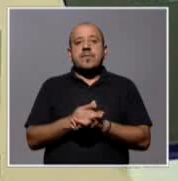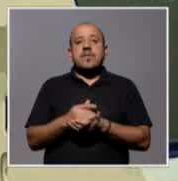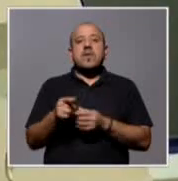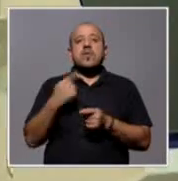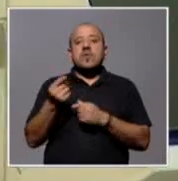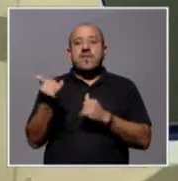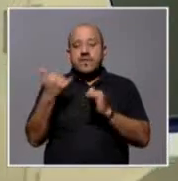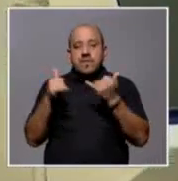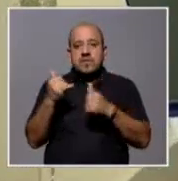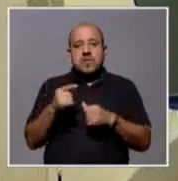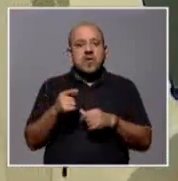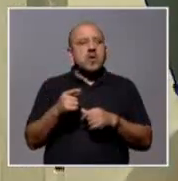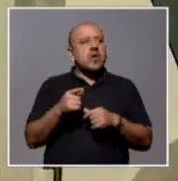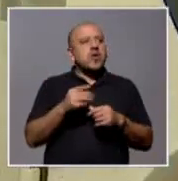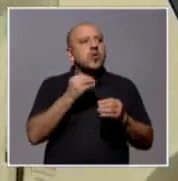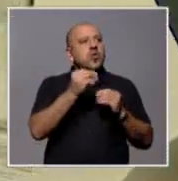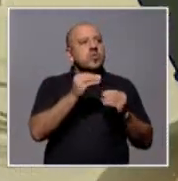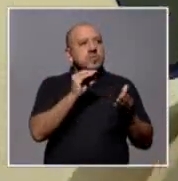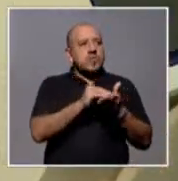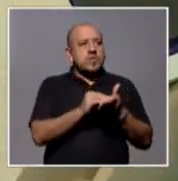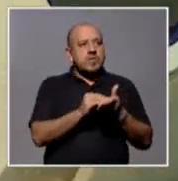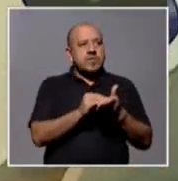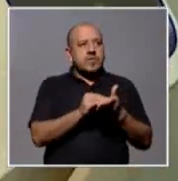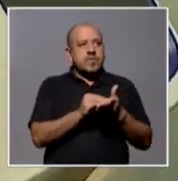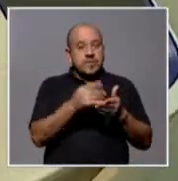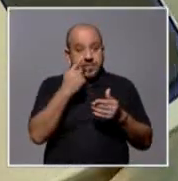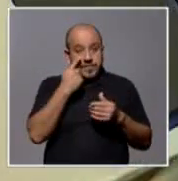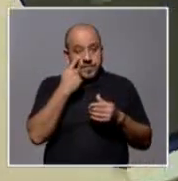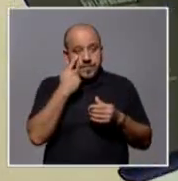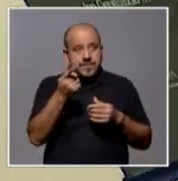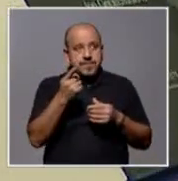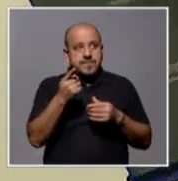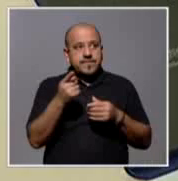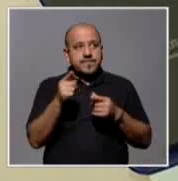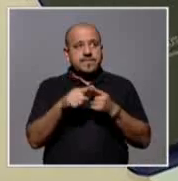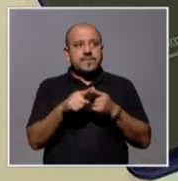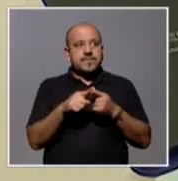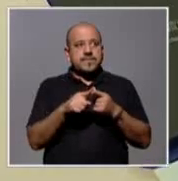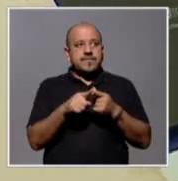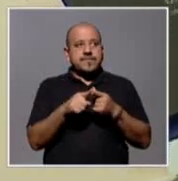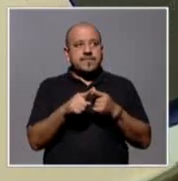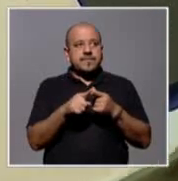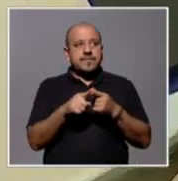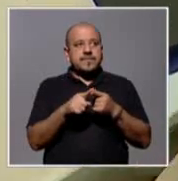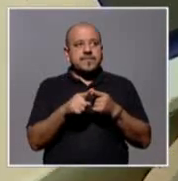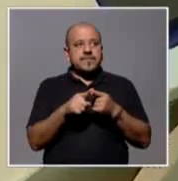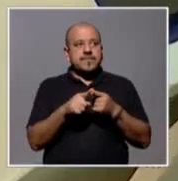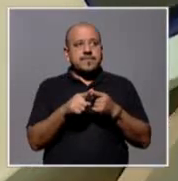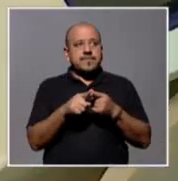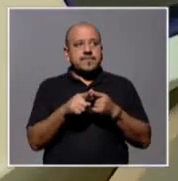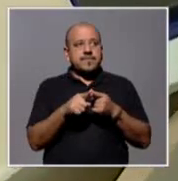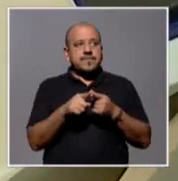información sobre esto, ¿no? ¿Cómo se coloca? Voy a guardar, mirá. Esto sería así, se pone la muestra acá, se pone así acá,